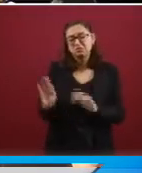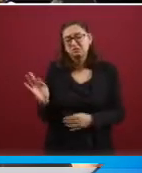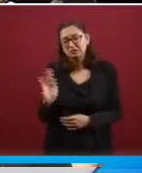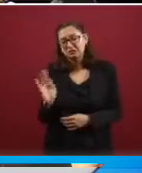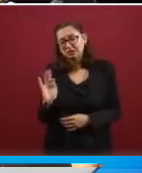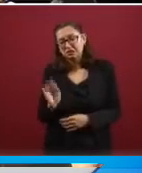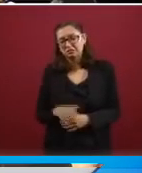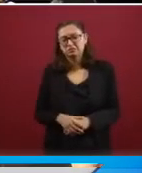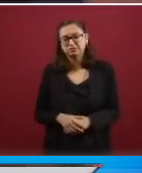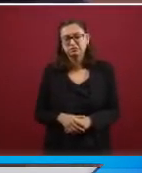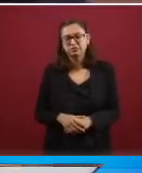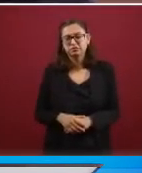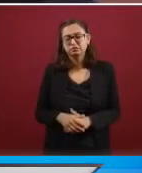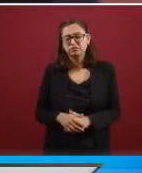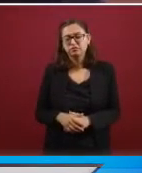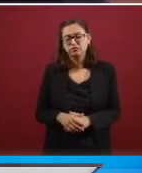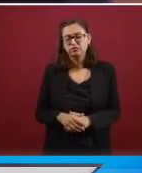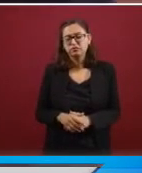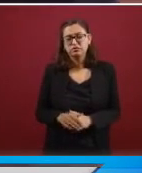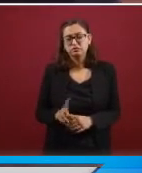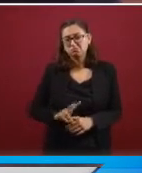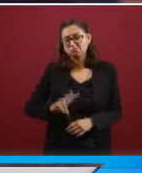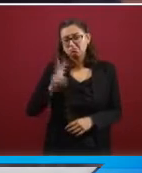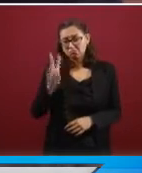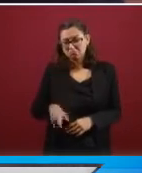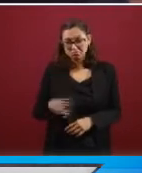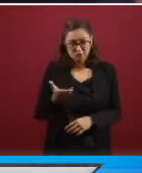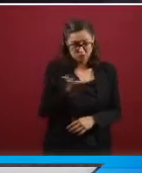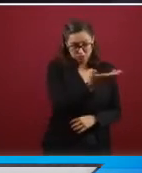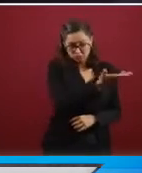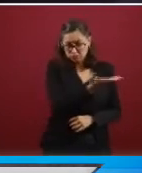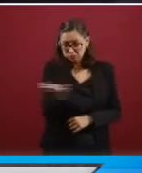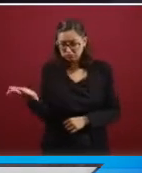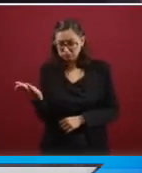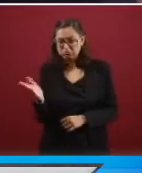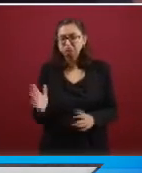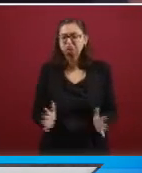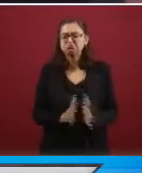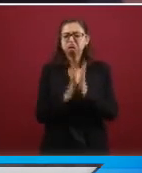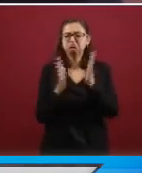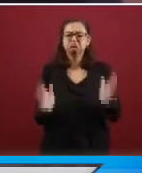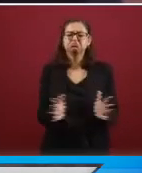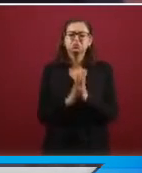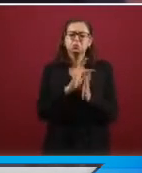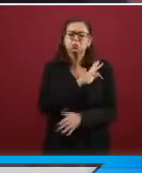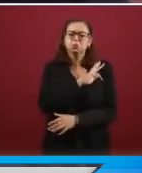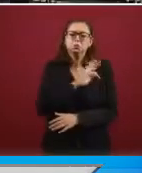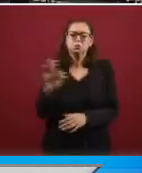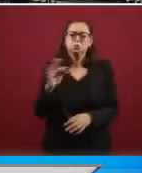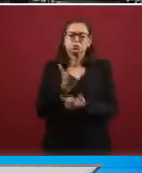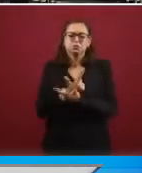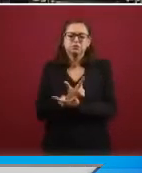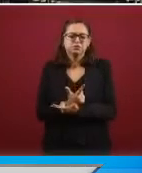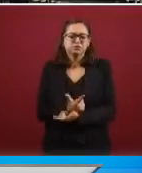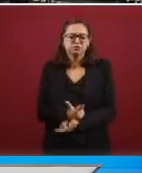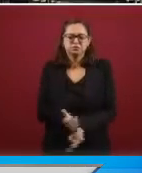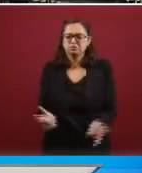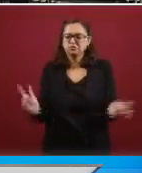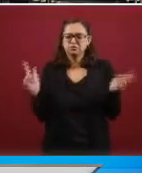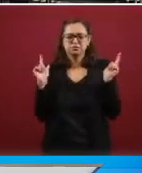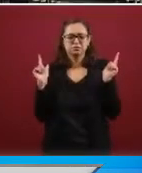abierta y pueden existir personas que no se dedican al oficio del periodismo, pero que se manifiestan en redes sociales y tienen abiertas las puertas